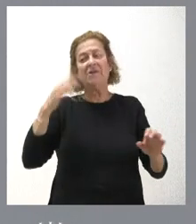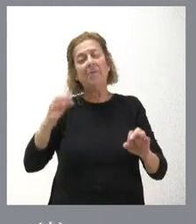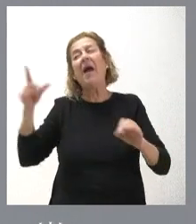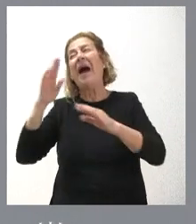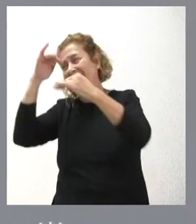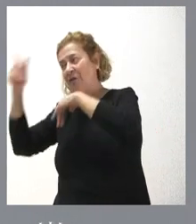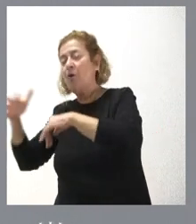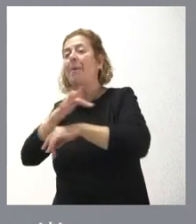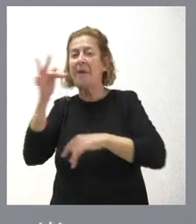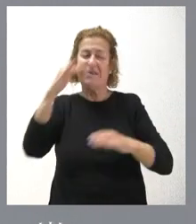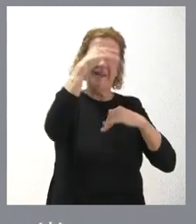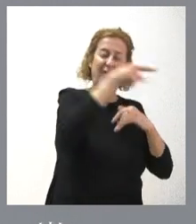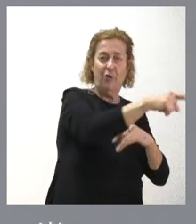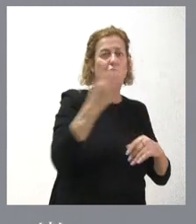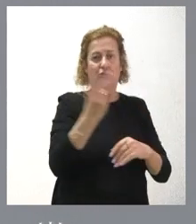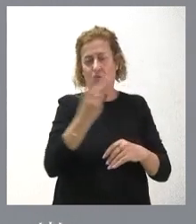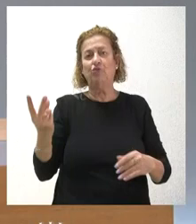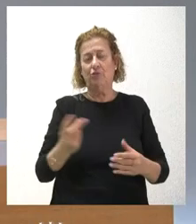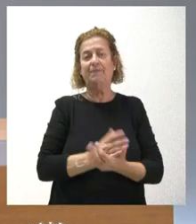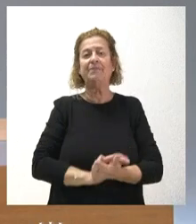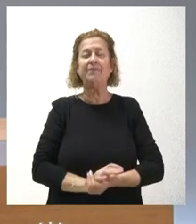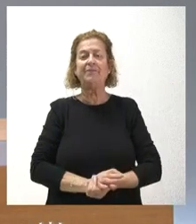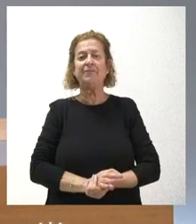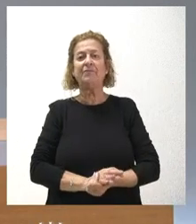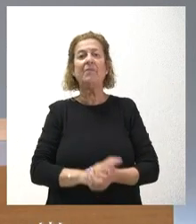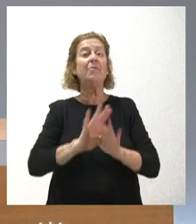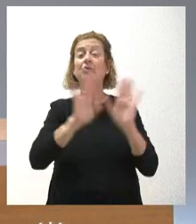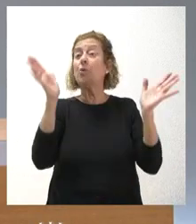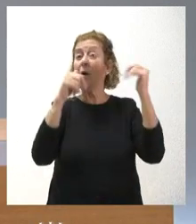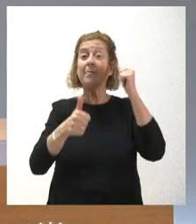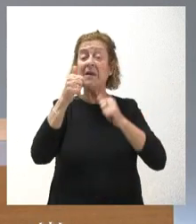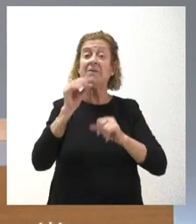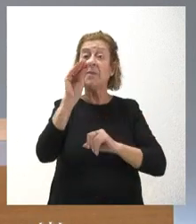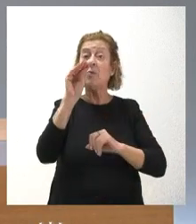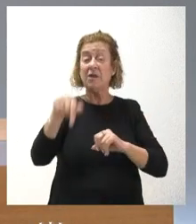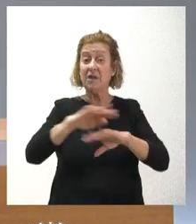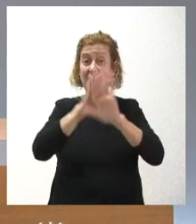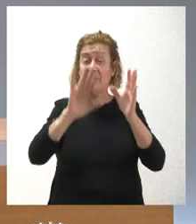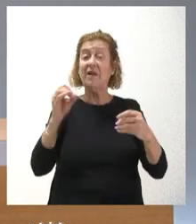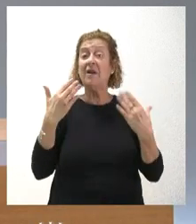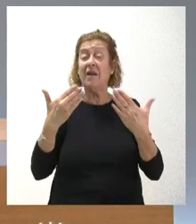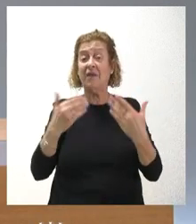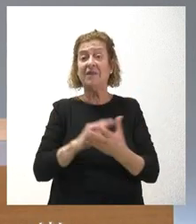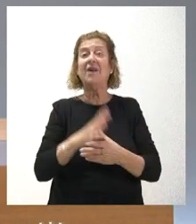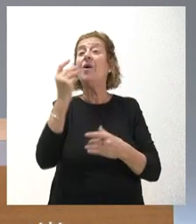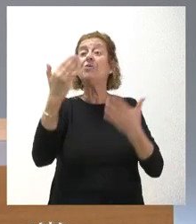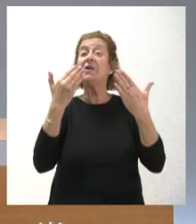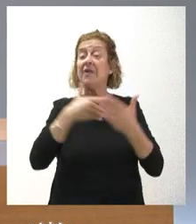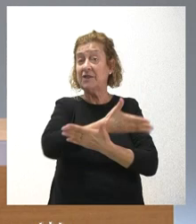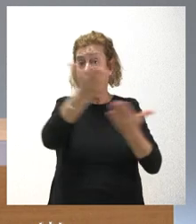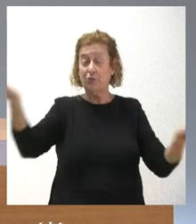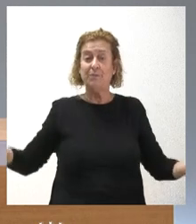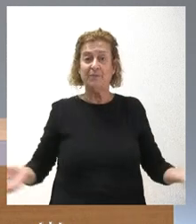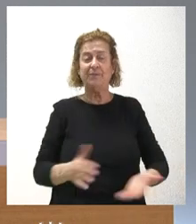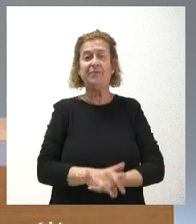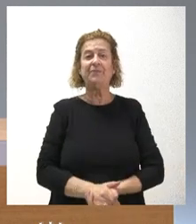son las infecciones respiratorias agudas pues si no hay más preguntas aquí terminamos Gracias pues muchísimas gracias a todos